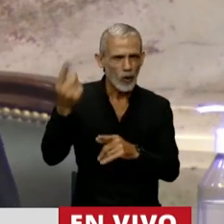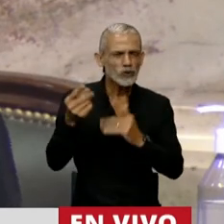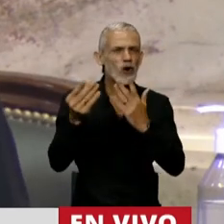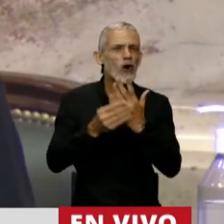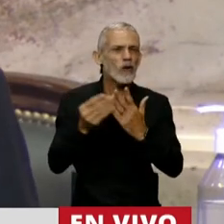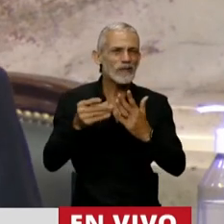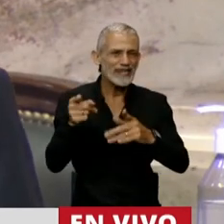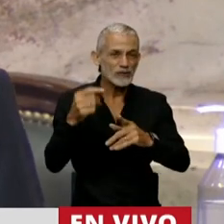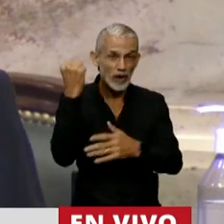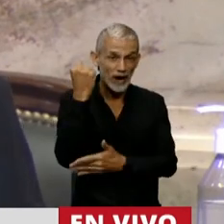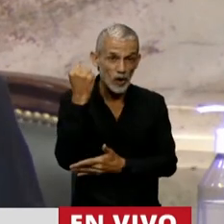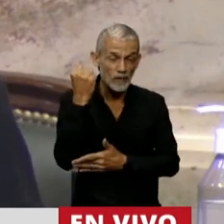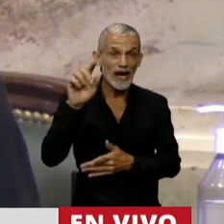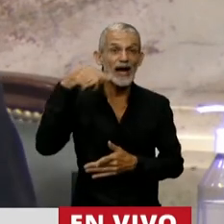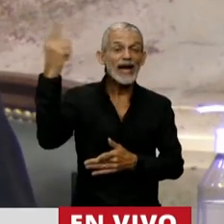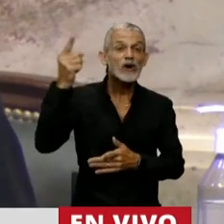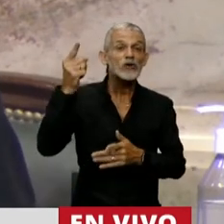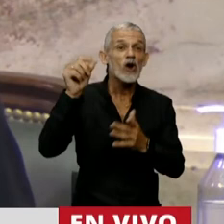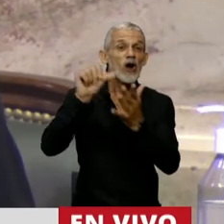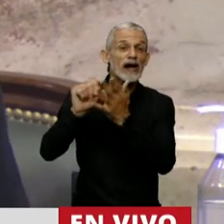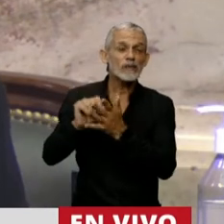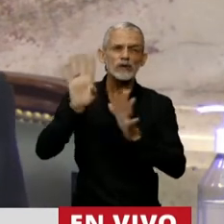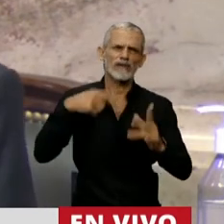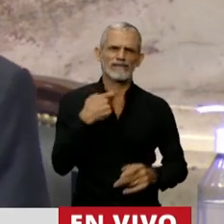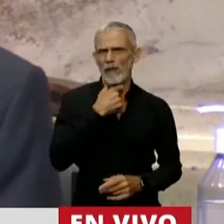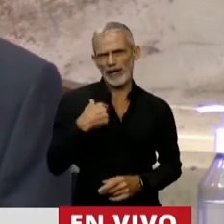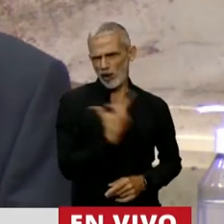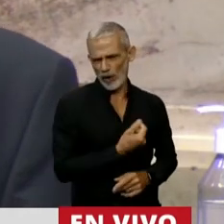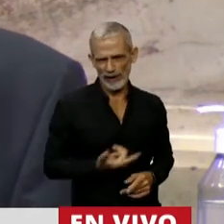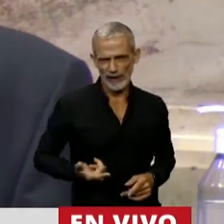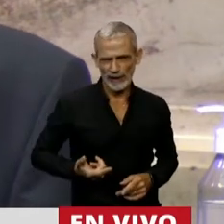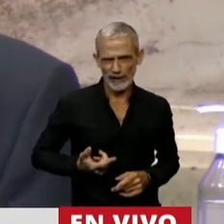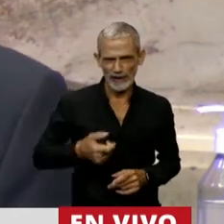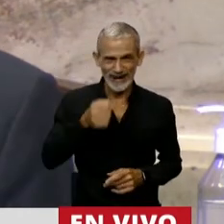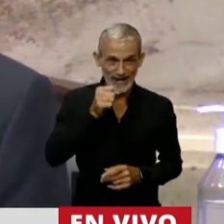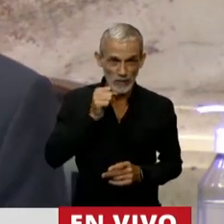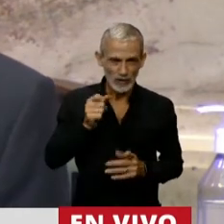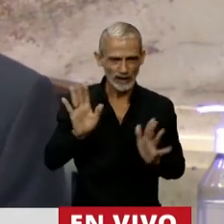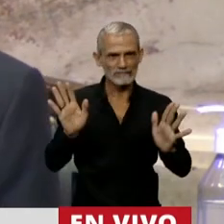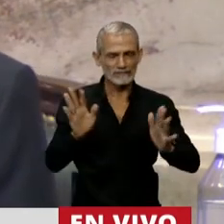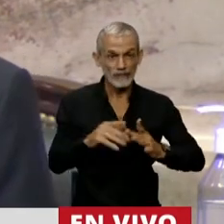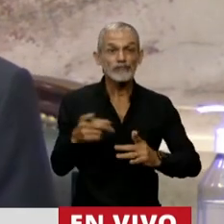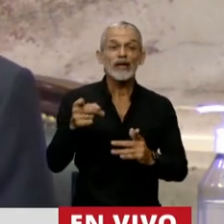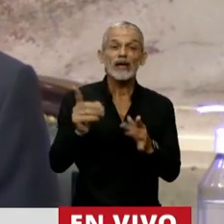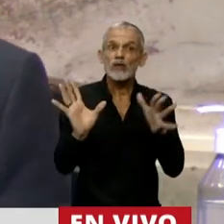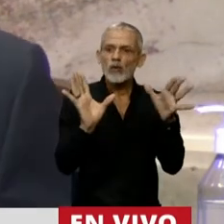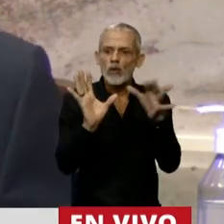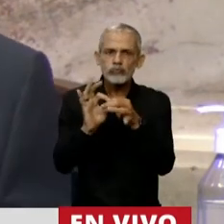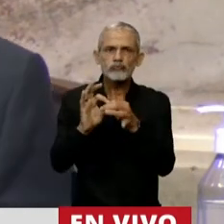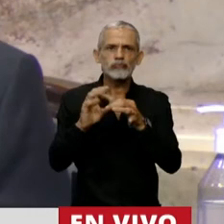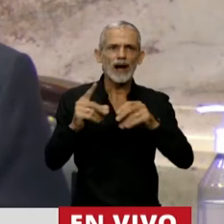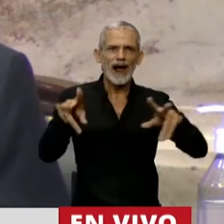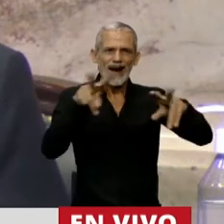en el exterior, cuando le preguntaron por la inflación, respondió, me quiero ir. Atar las jubilaciones a